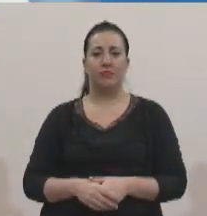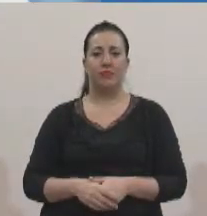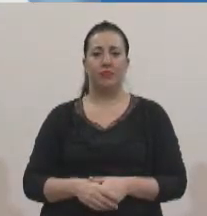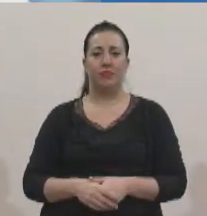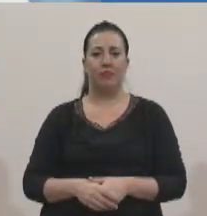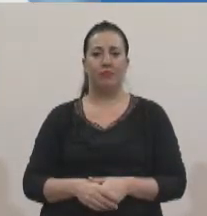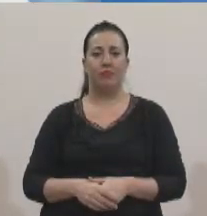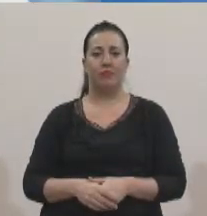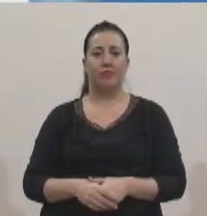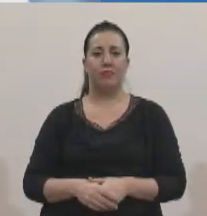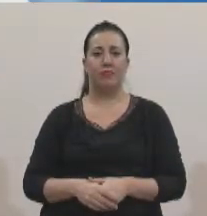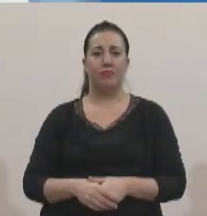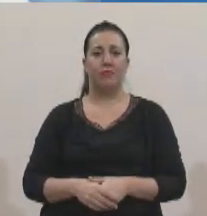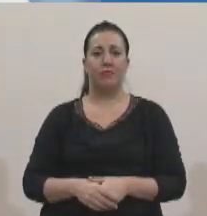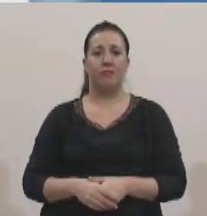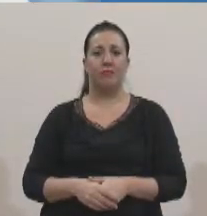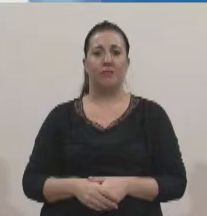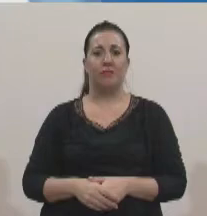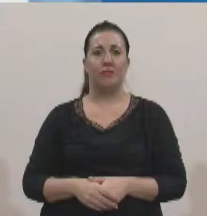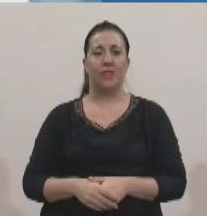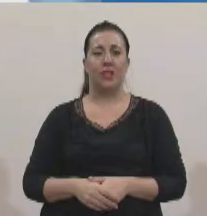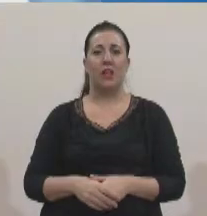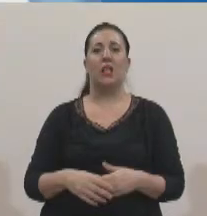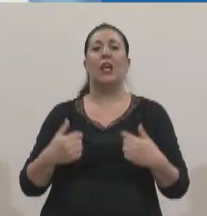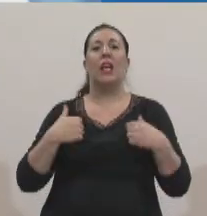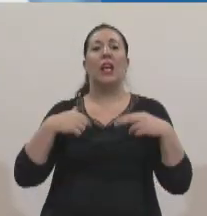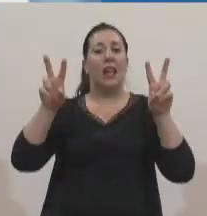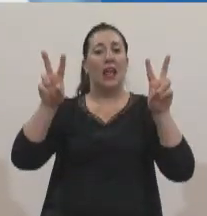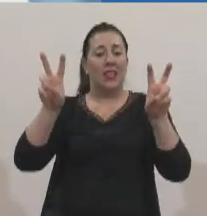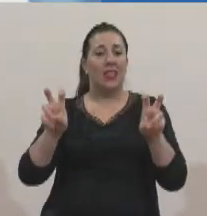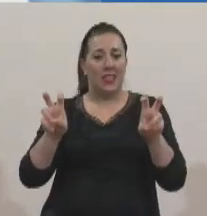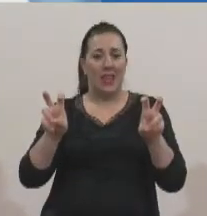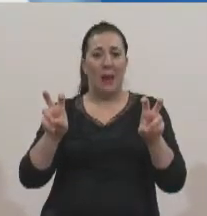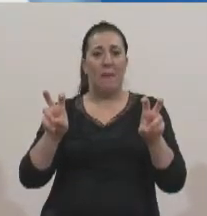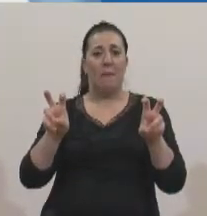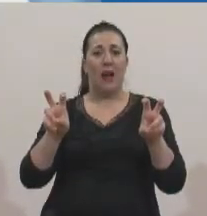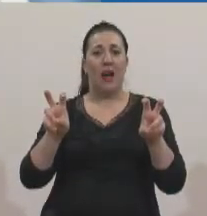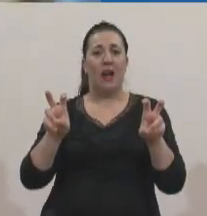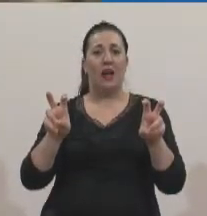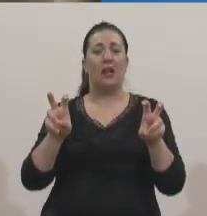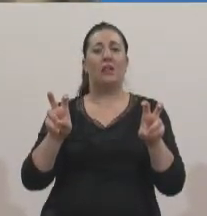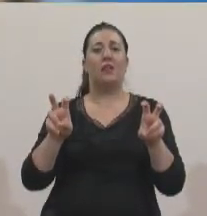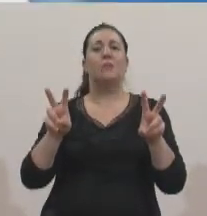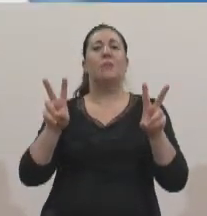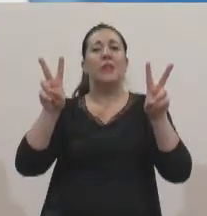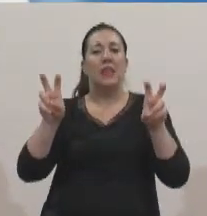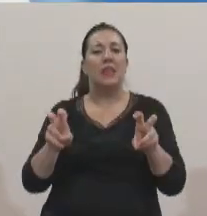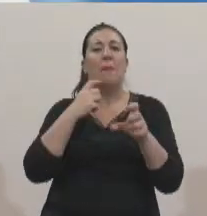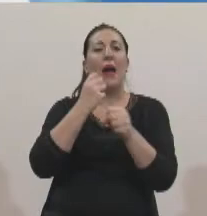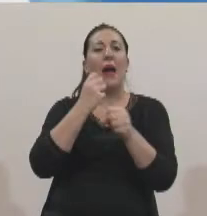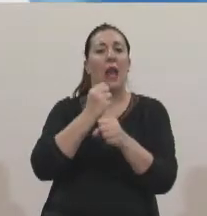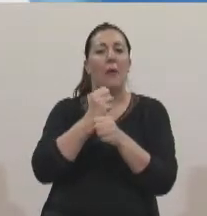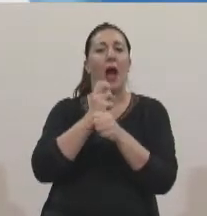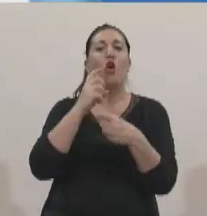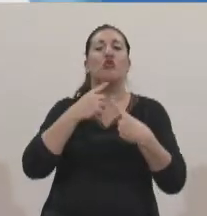La cuestión de la, y esto me parece la cuestión de la compatibilización de las tareas de